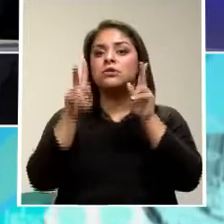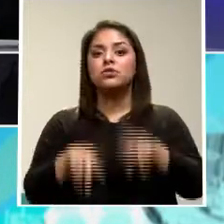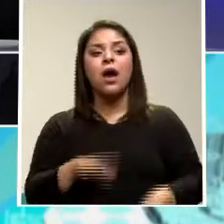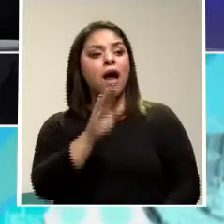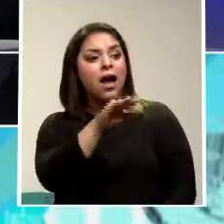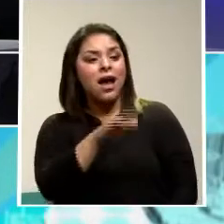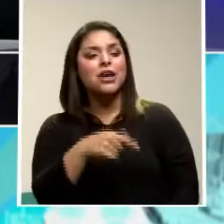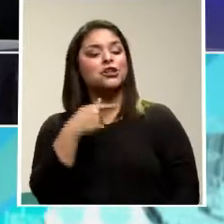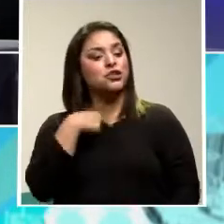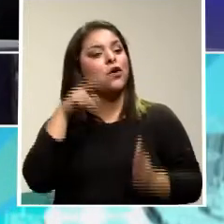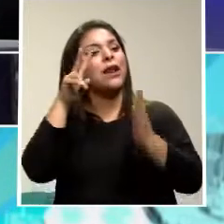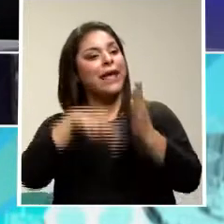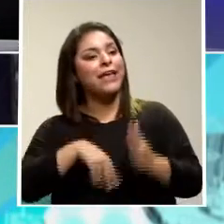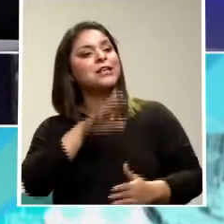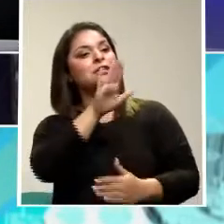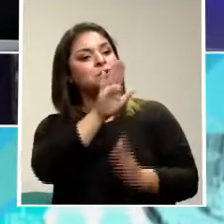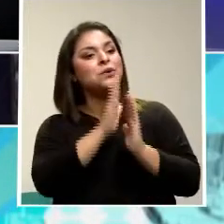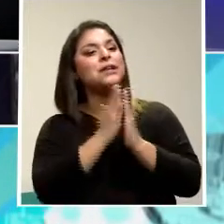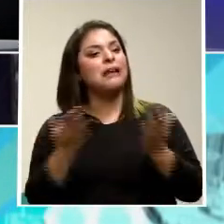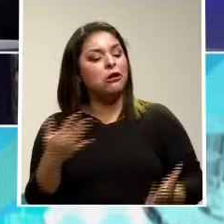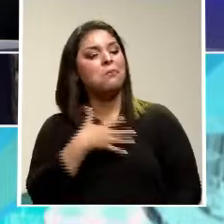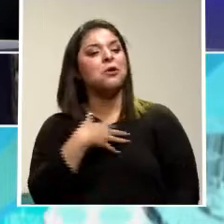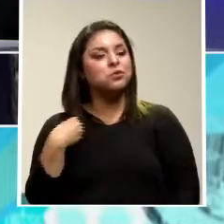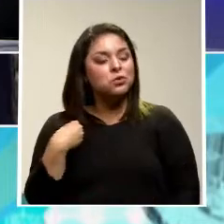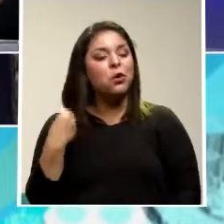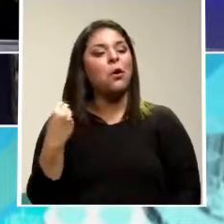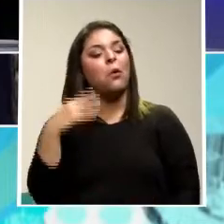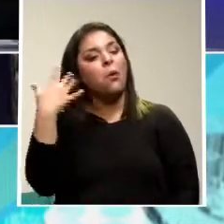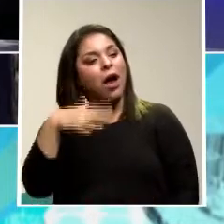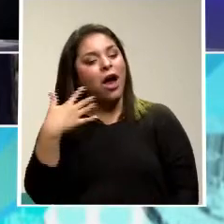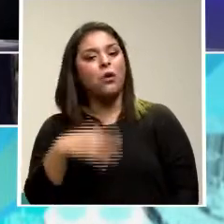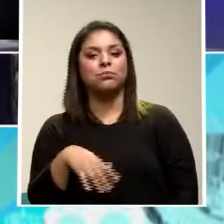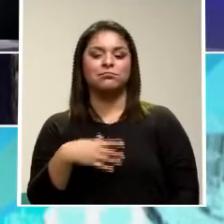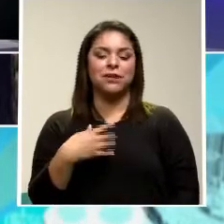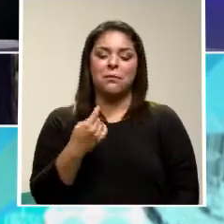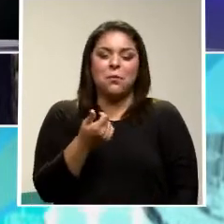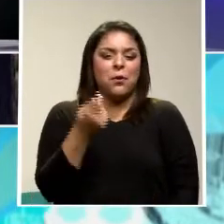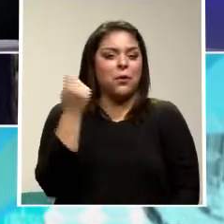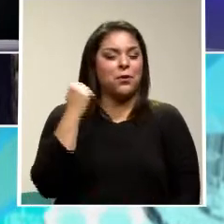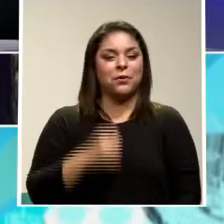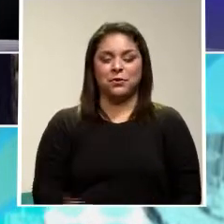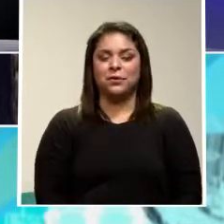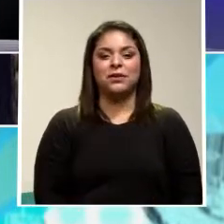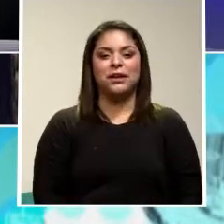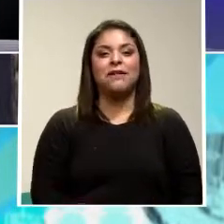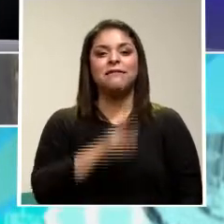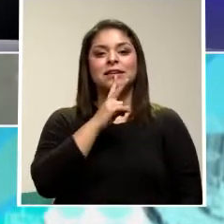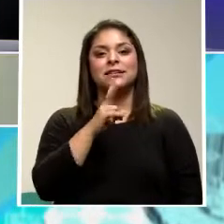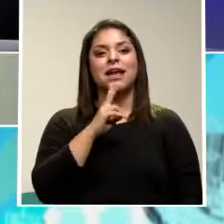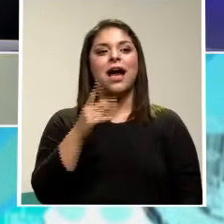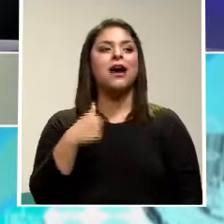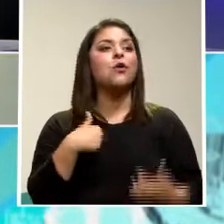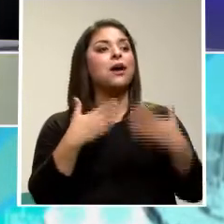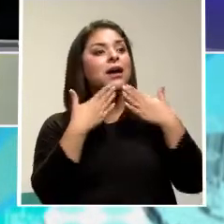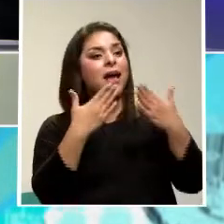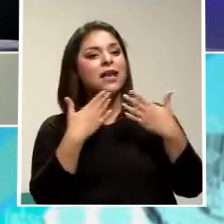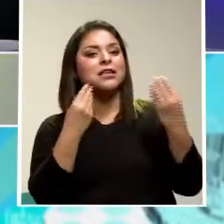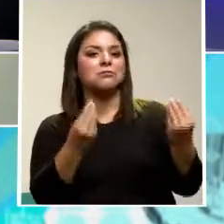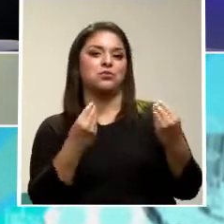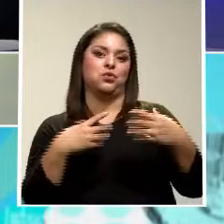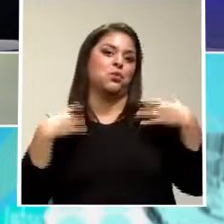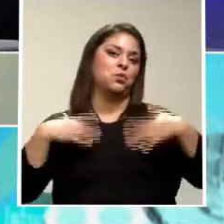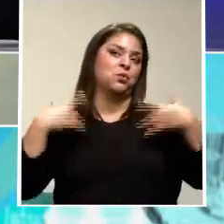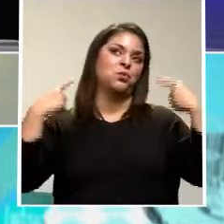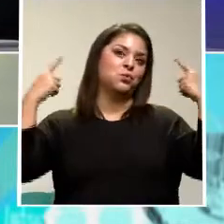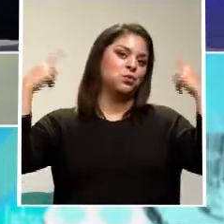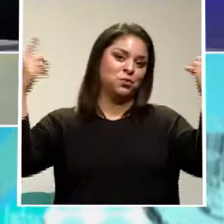dice: leí su libro, me encantó, qué maravilla, o ya, el éxtasis, le agradezco mucho, qué hermoso, ya eso es